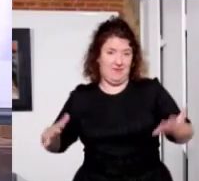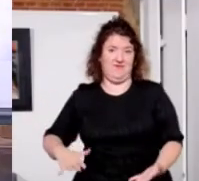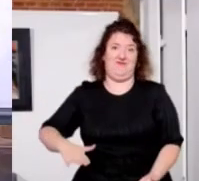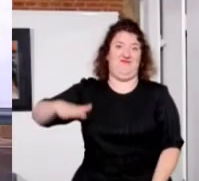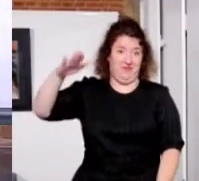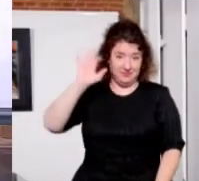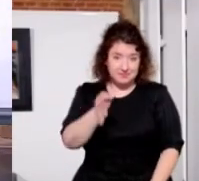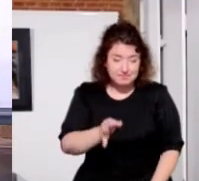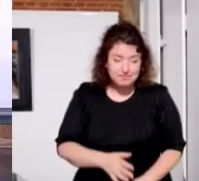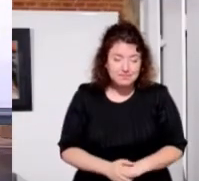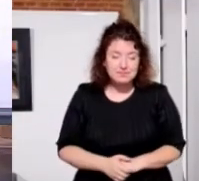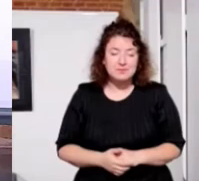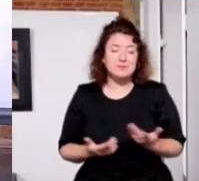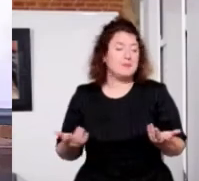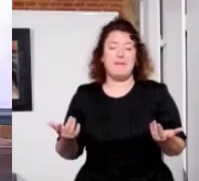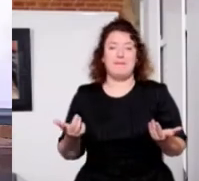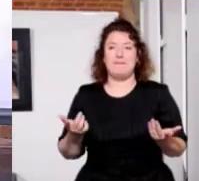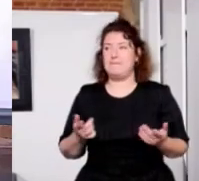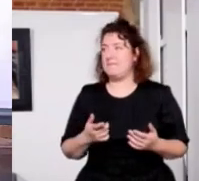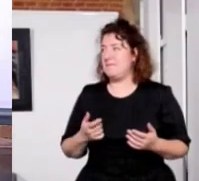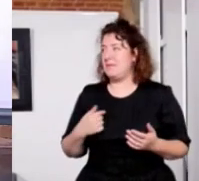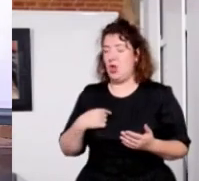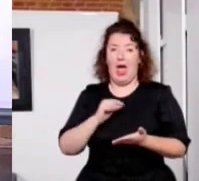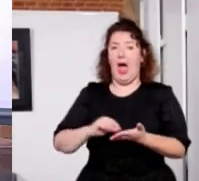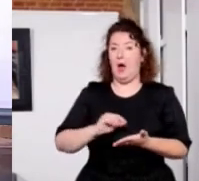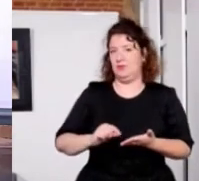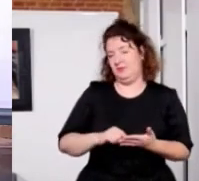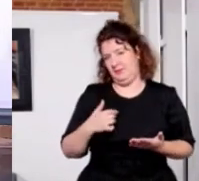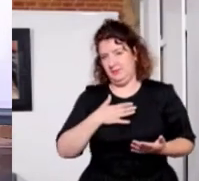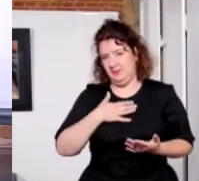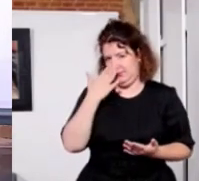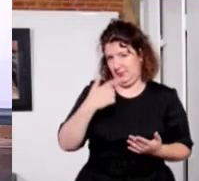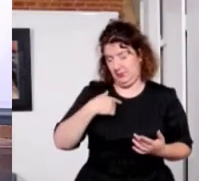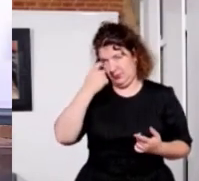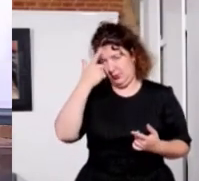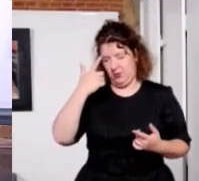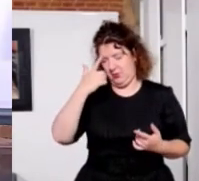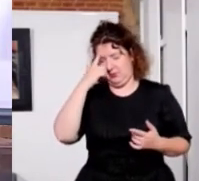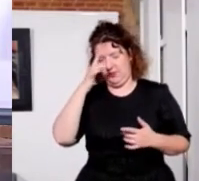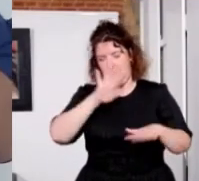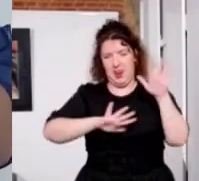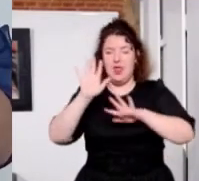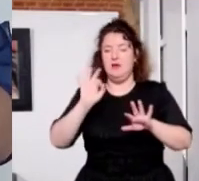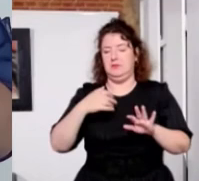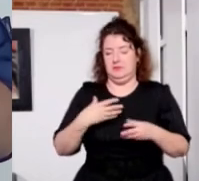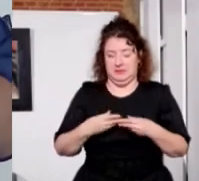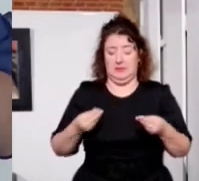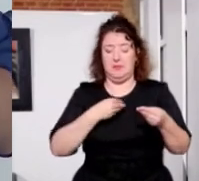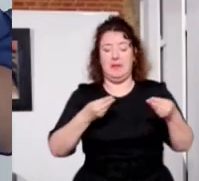grande. ¿Cómo nace? Me he apuntado aquí porque yo soy un poco desastre con estas cosas, pero me he apuntado